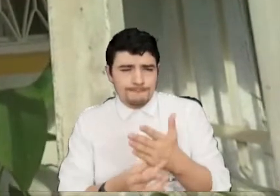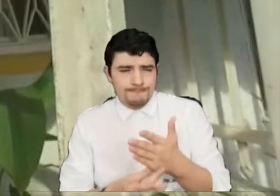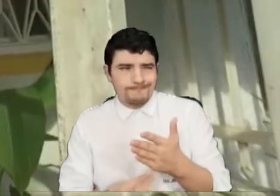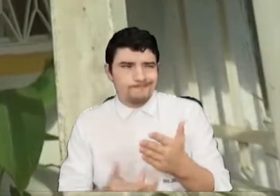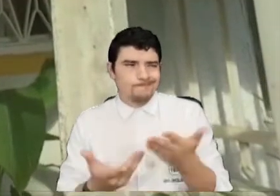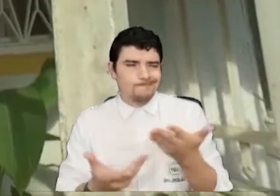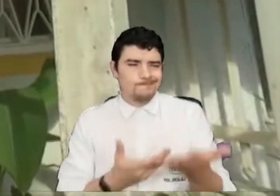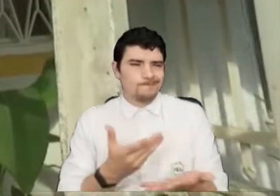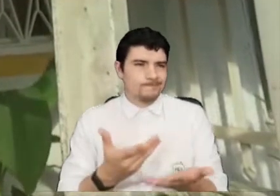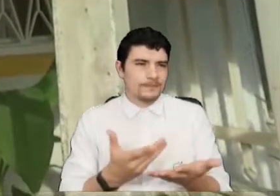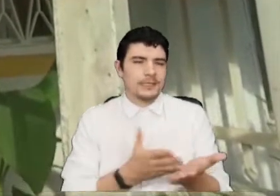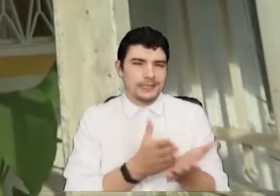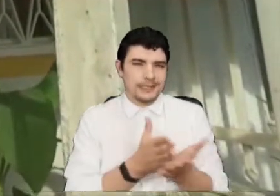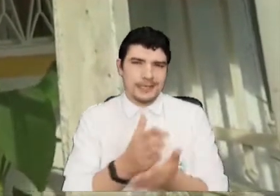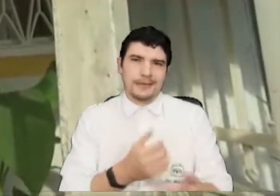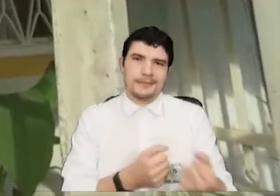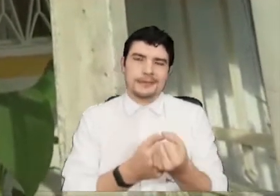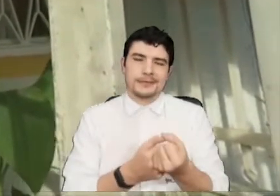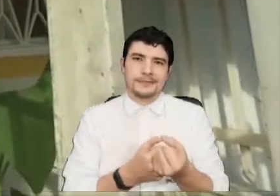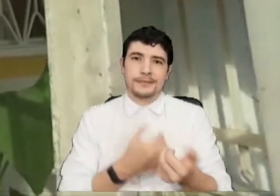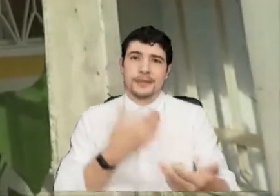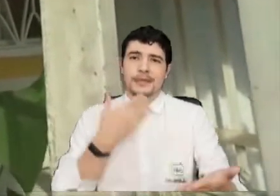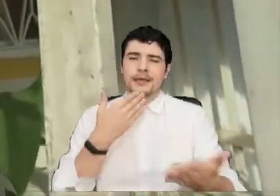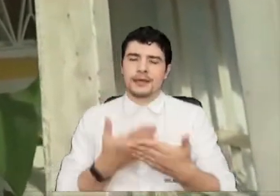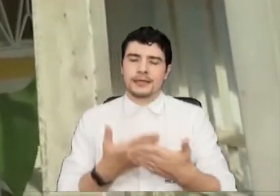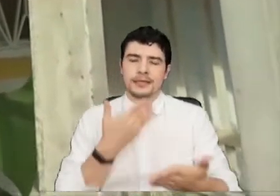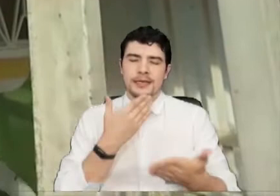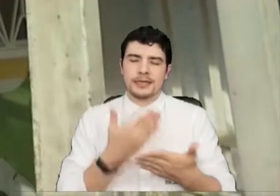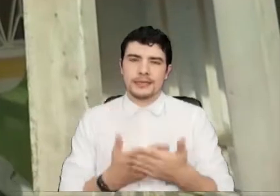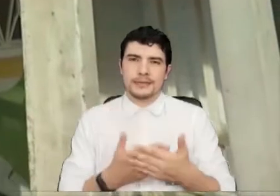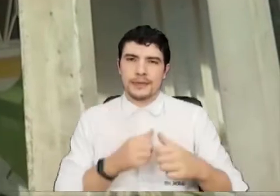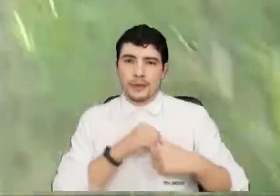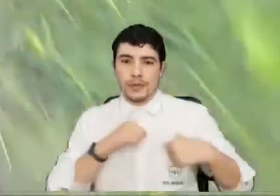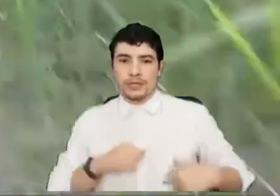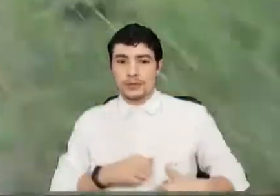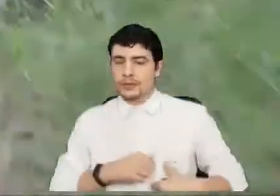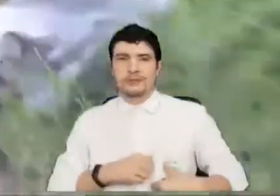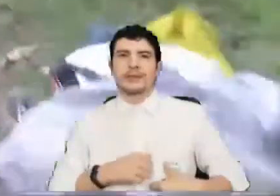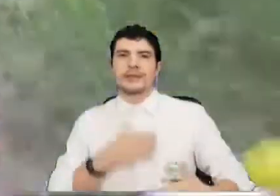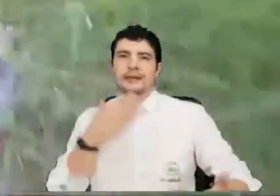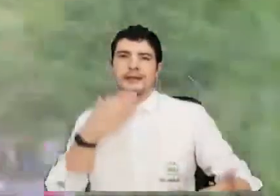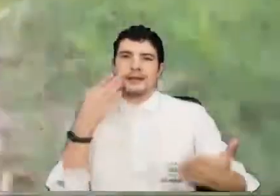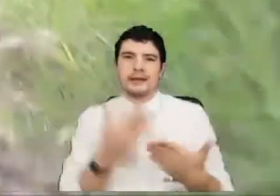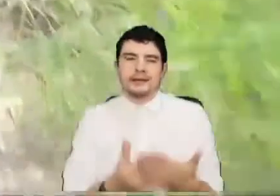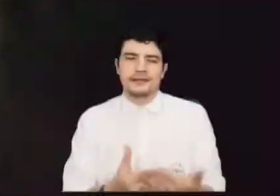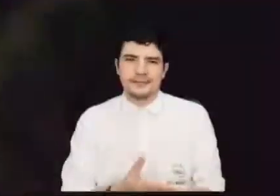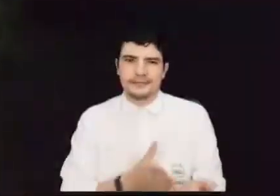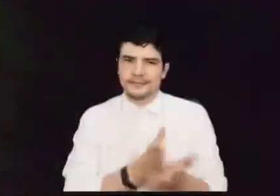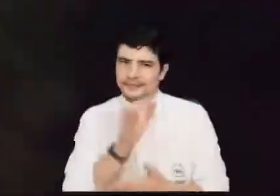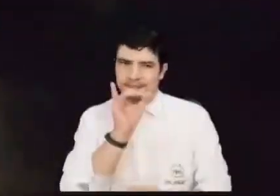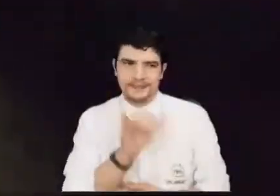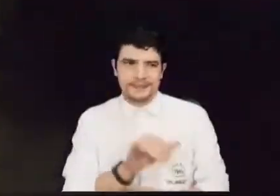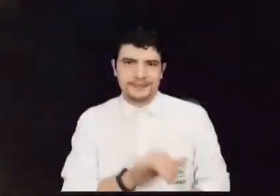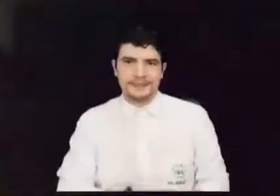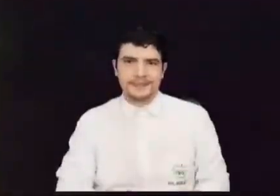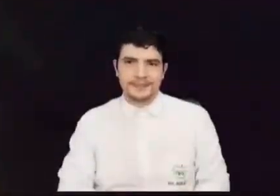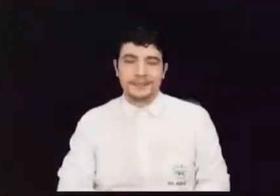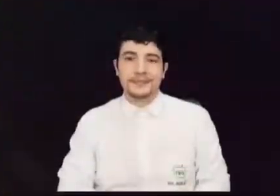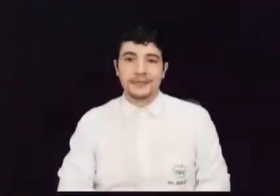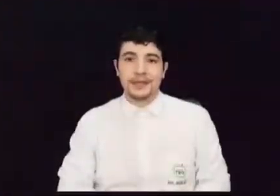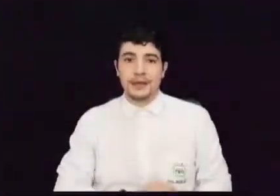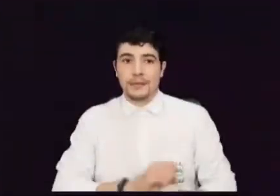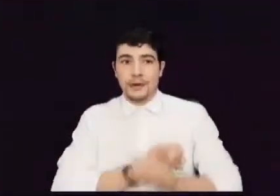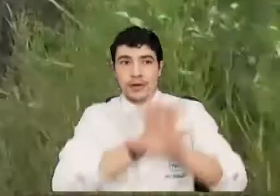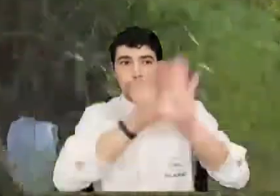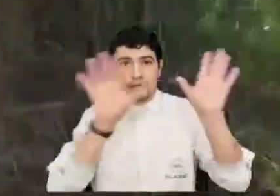Y de todo corazón, en serio, de verdad se los agradezco. Sigan así. De día o de noche, la institución busca la forma de llegar